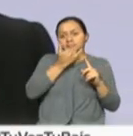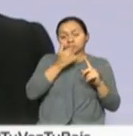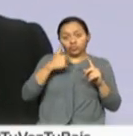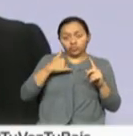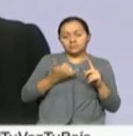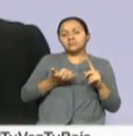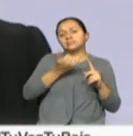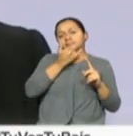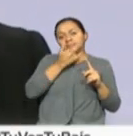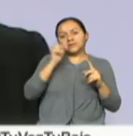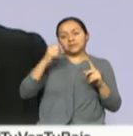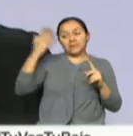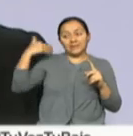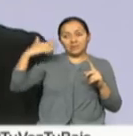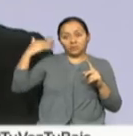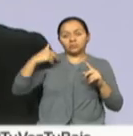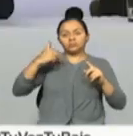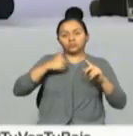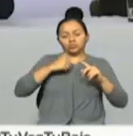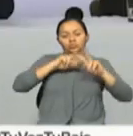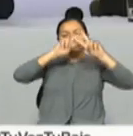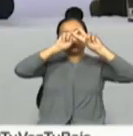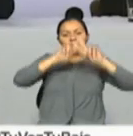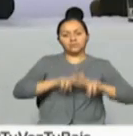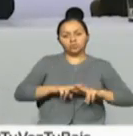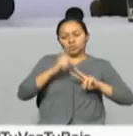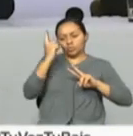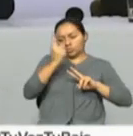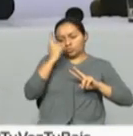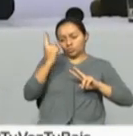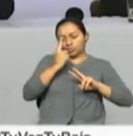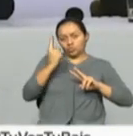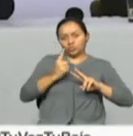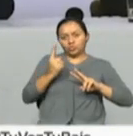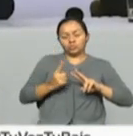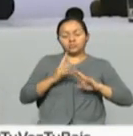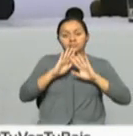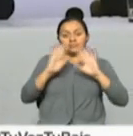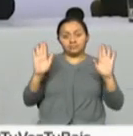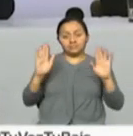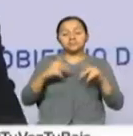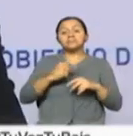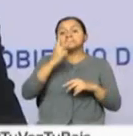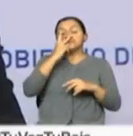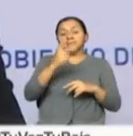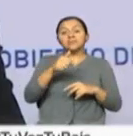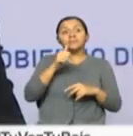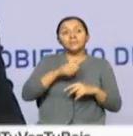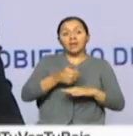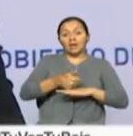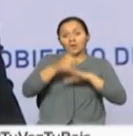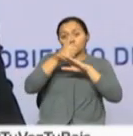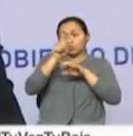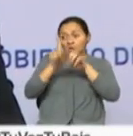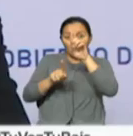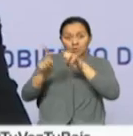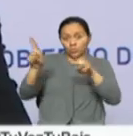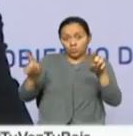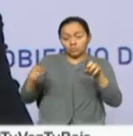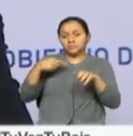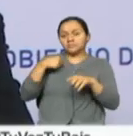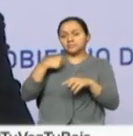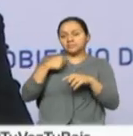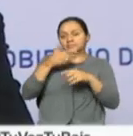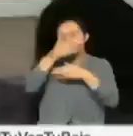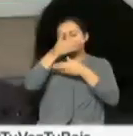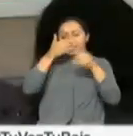reservamos el derecho a revisar ese listado. El comisionado para la paz insistió en que si las autoridades detectan que alguien que aparece como miembro de la